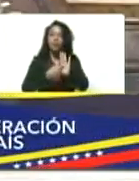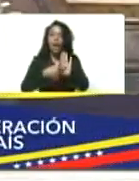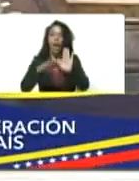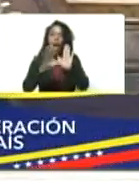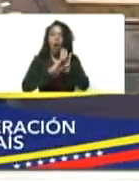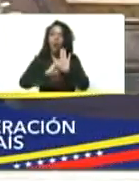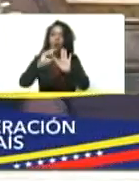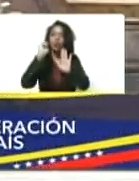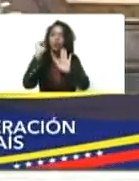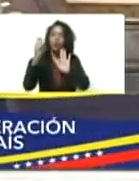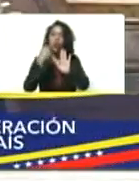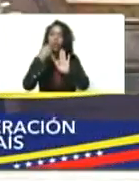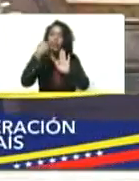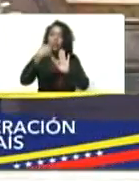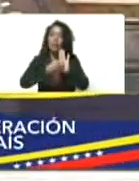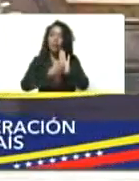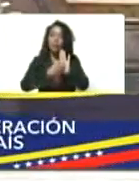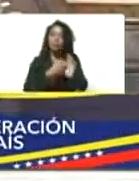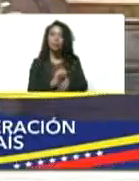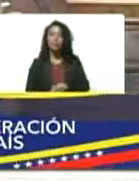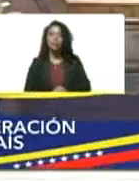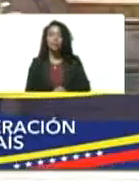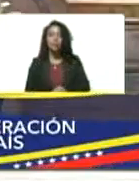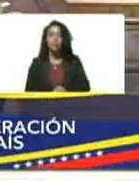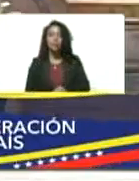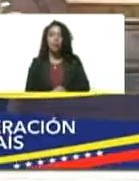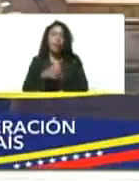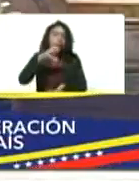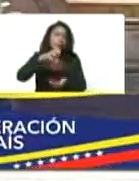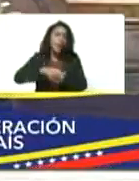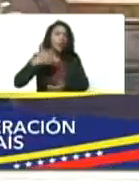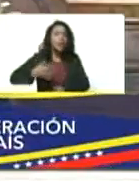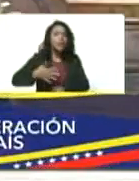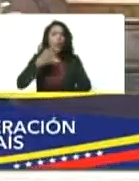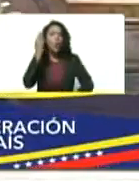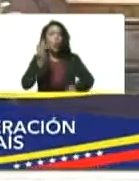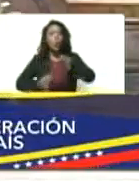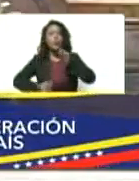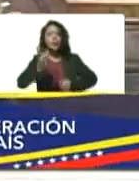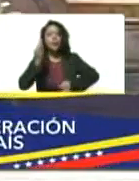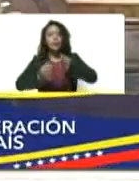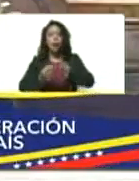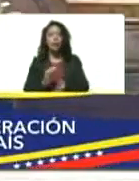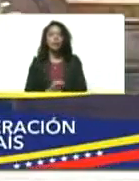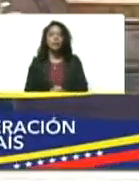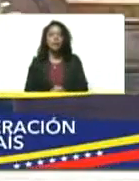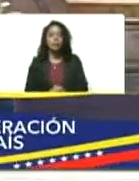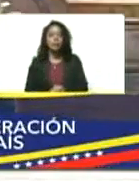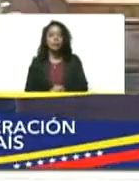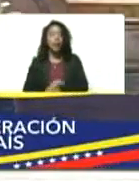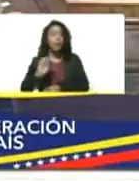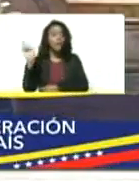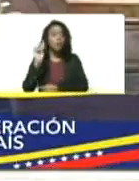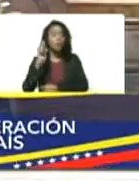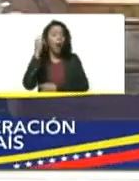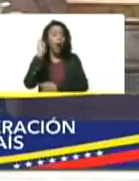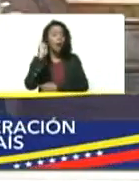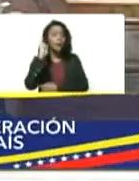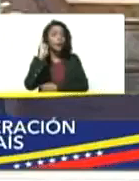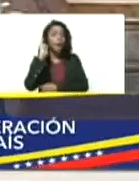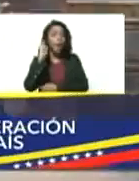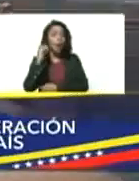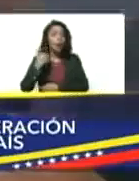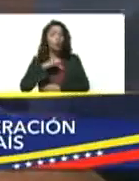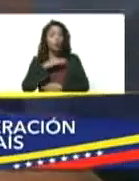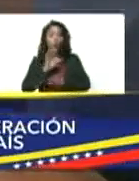constitución un estado de derecho de justicia venezuela tiene como lo hemos